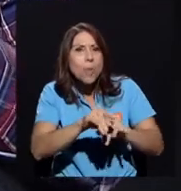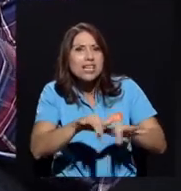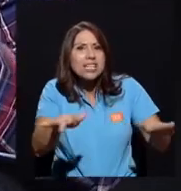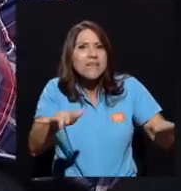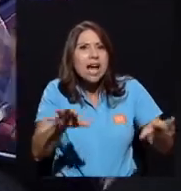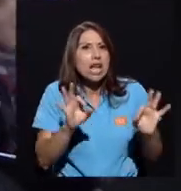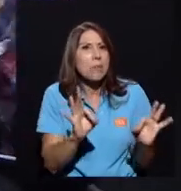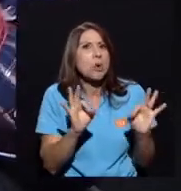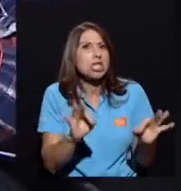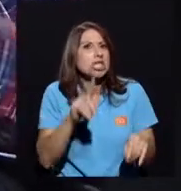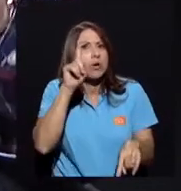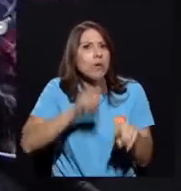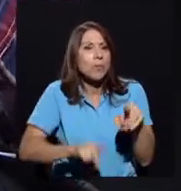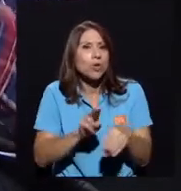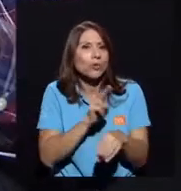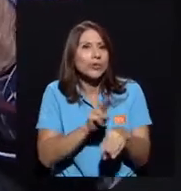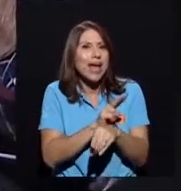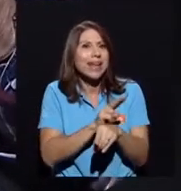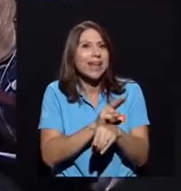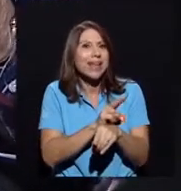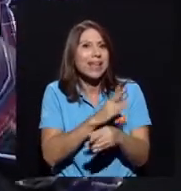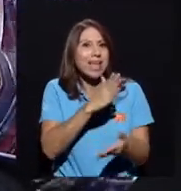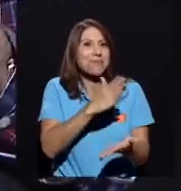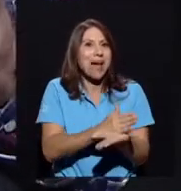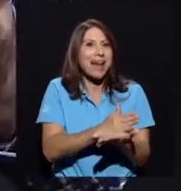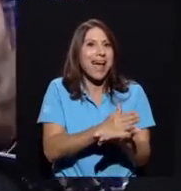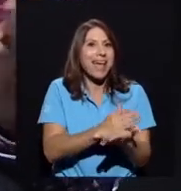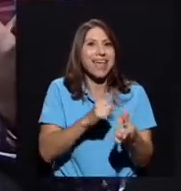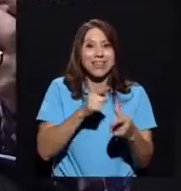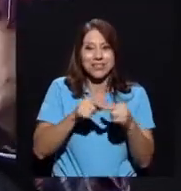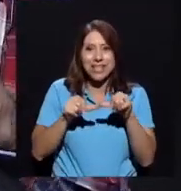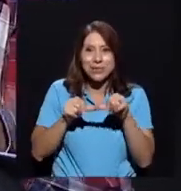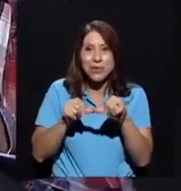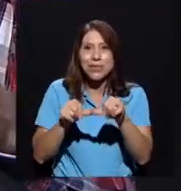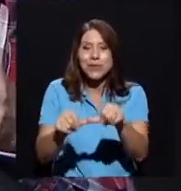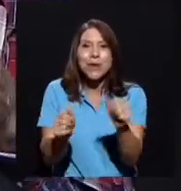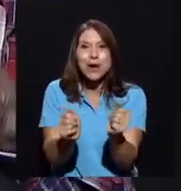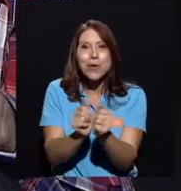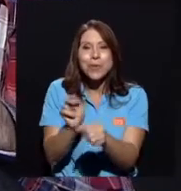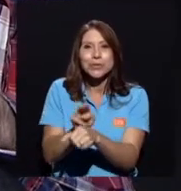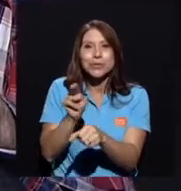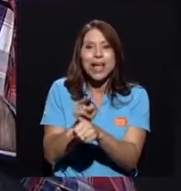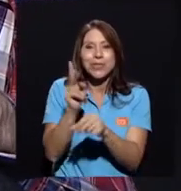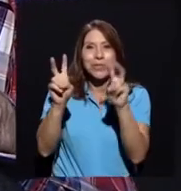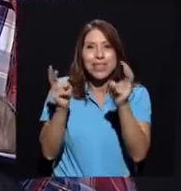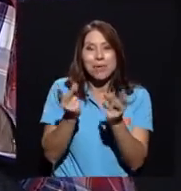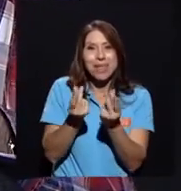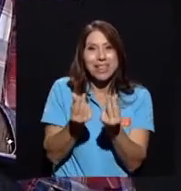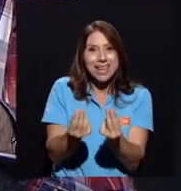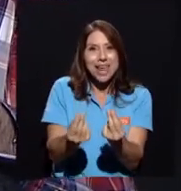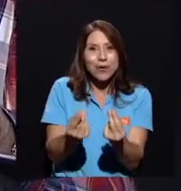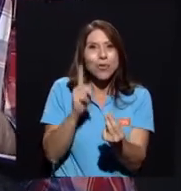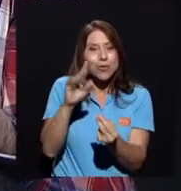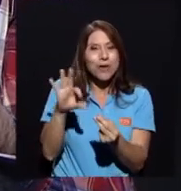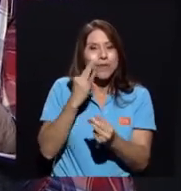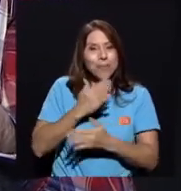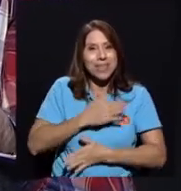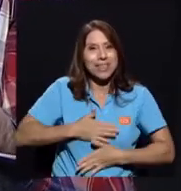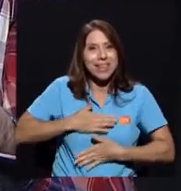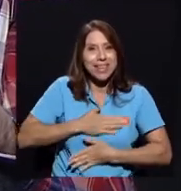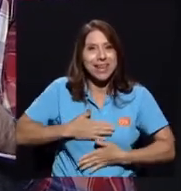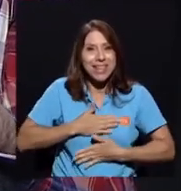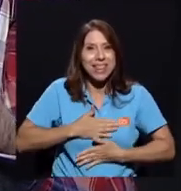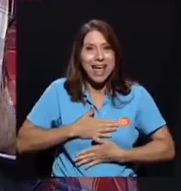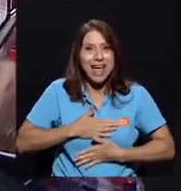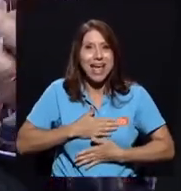y entré a desarrollar el tema del dinero que mandó hacen muy entretenido y podemos hablar un poco de eso pero para para